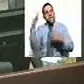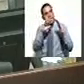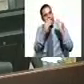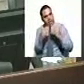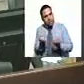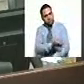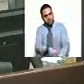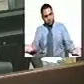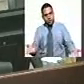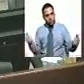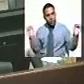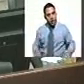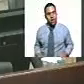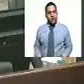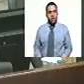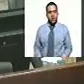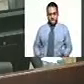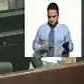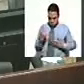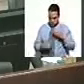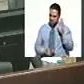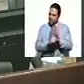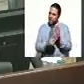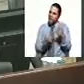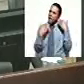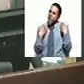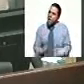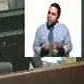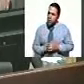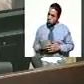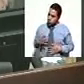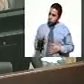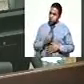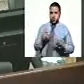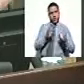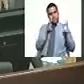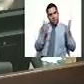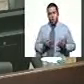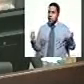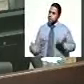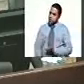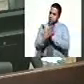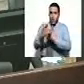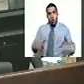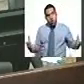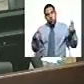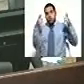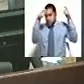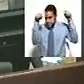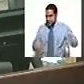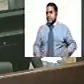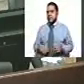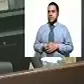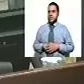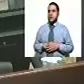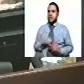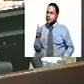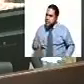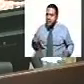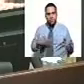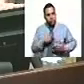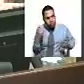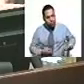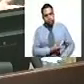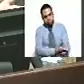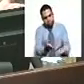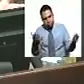Y lo que nos están preguntando en este proyecto de ley es cómo queremos los senadores de la República y congresistas de este Congreso que sean